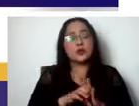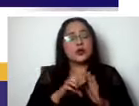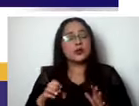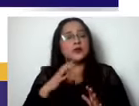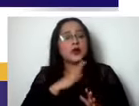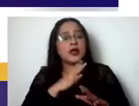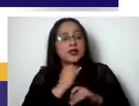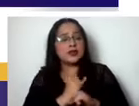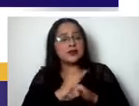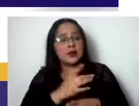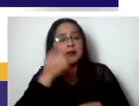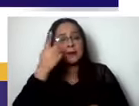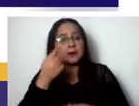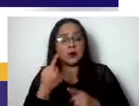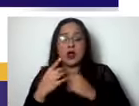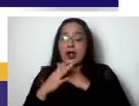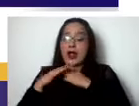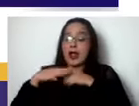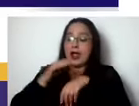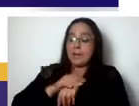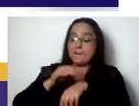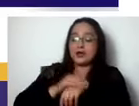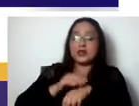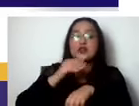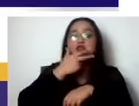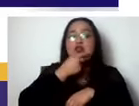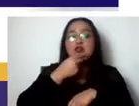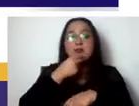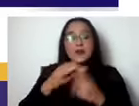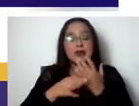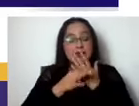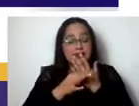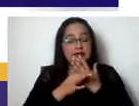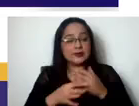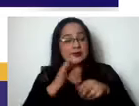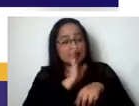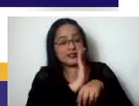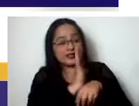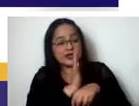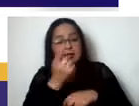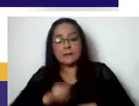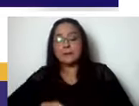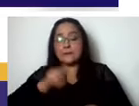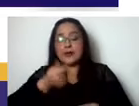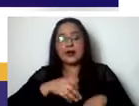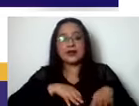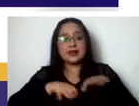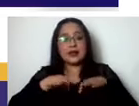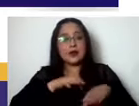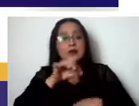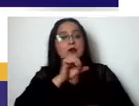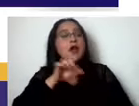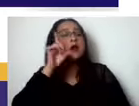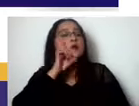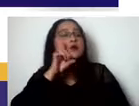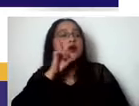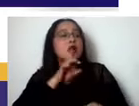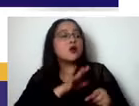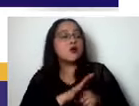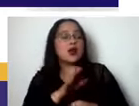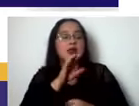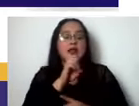ejemplo, para el cine, eso me lo dijo un amigo cineasta, que para el cine uno de los primeros trabajos que se reconoció a las mujeres fue el de